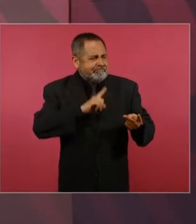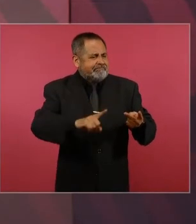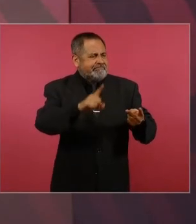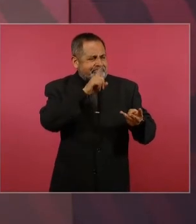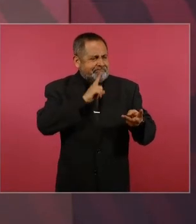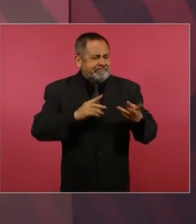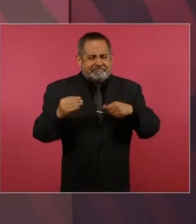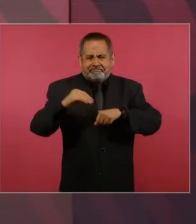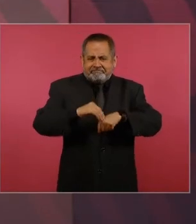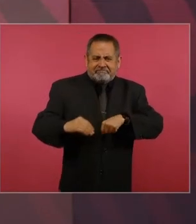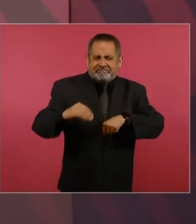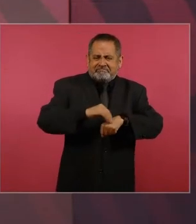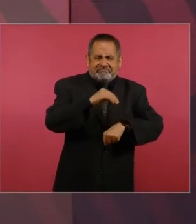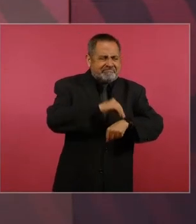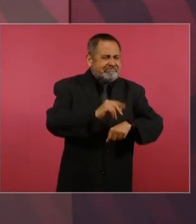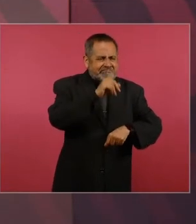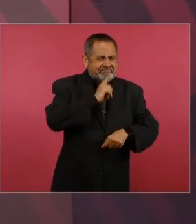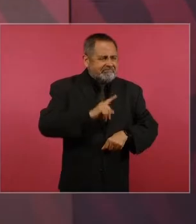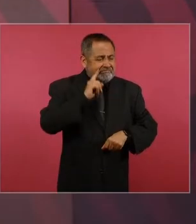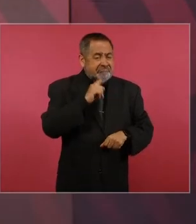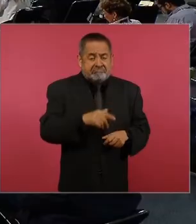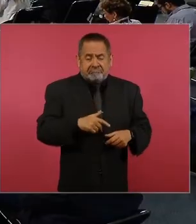de manera impune,